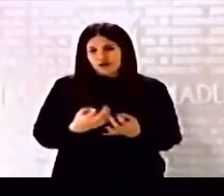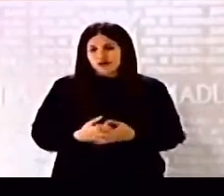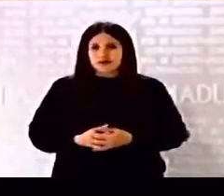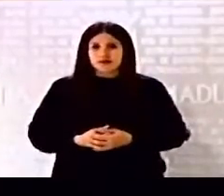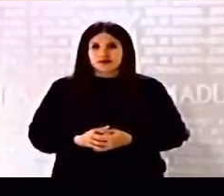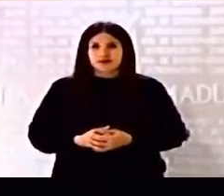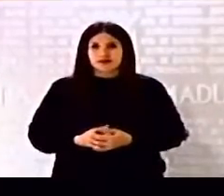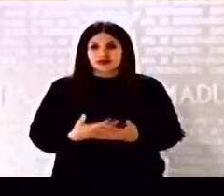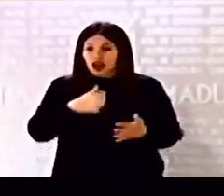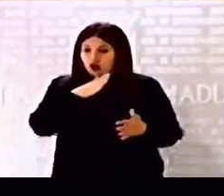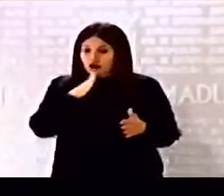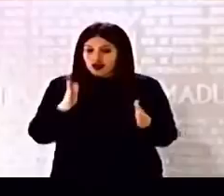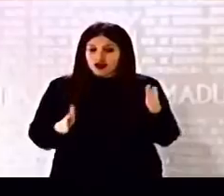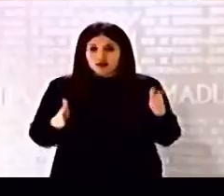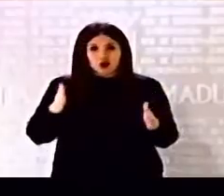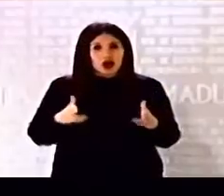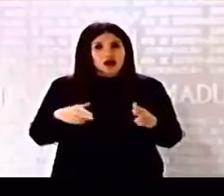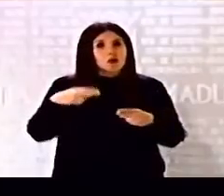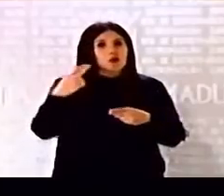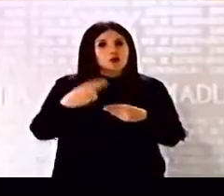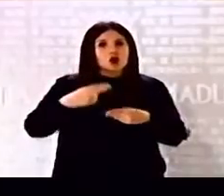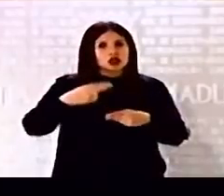Es el tiempo de la política con mayúsculas,